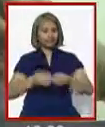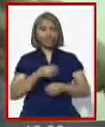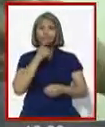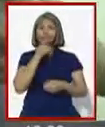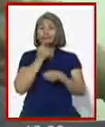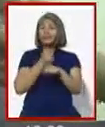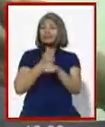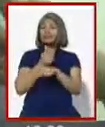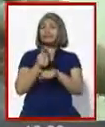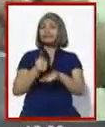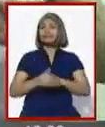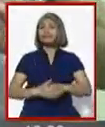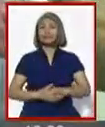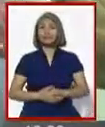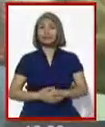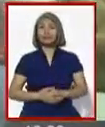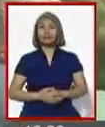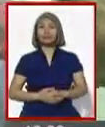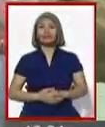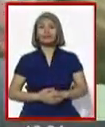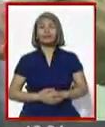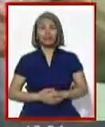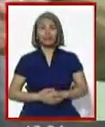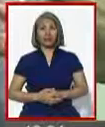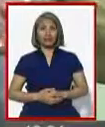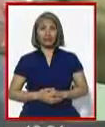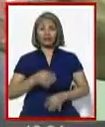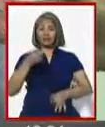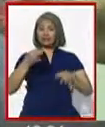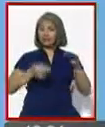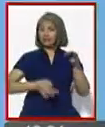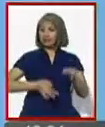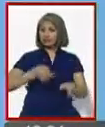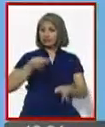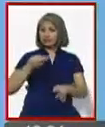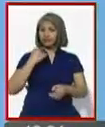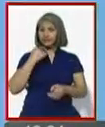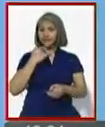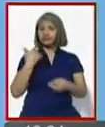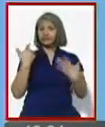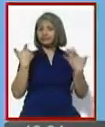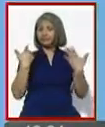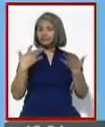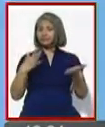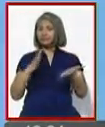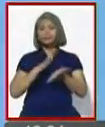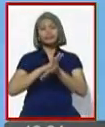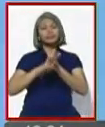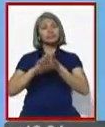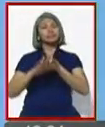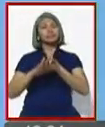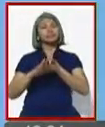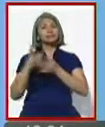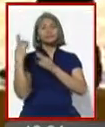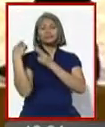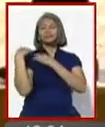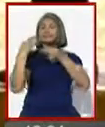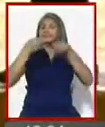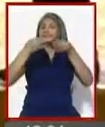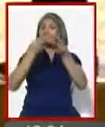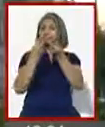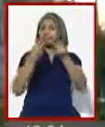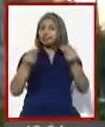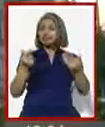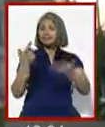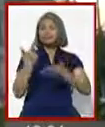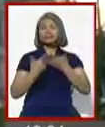de culpabilidad, ha pasado la justicia ordinaria y es ella la que se ha encargado de definir